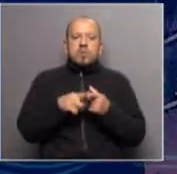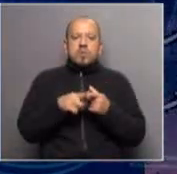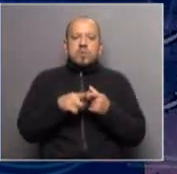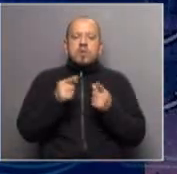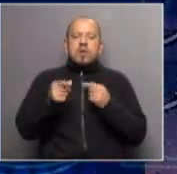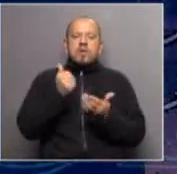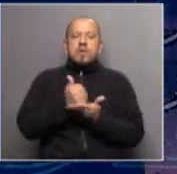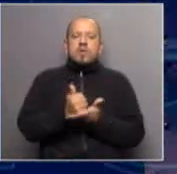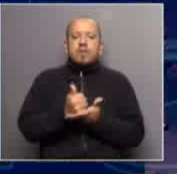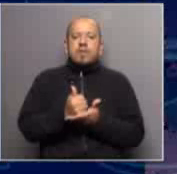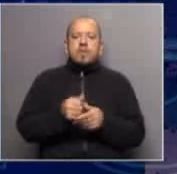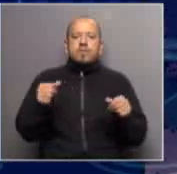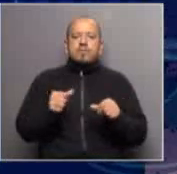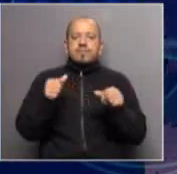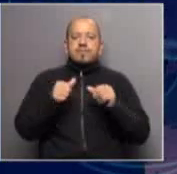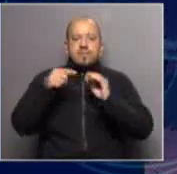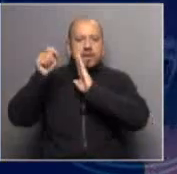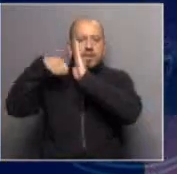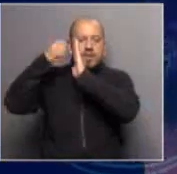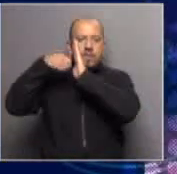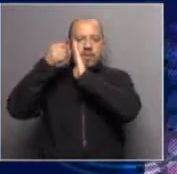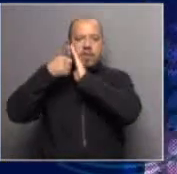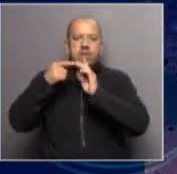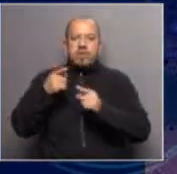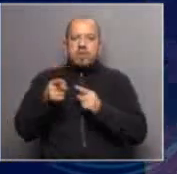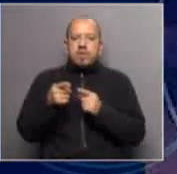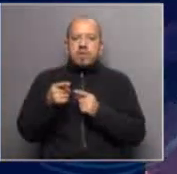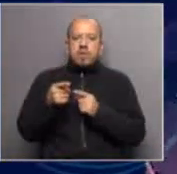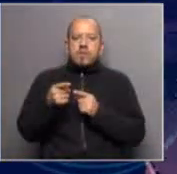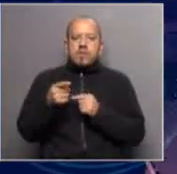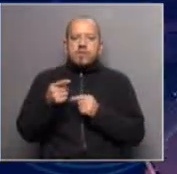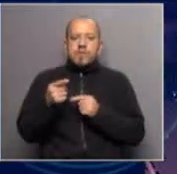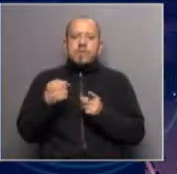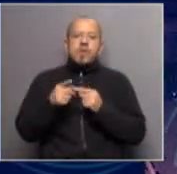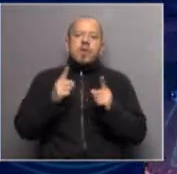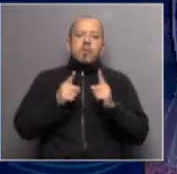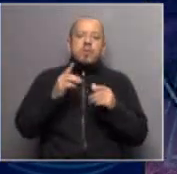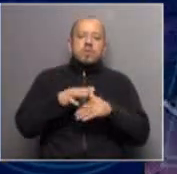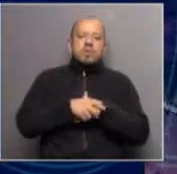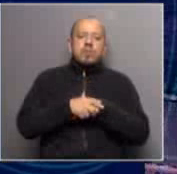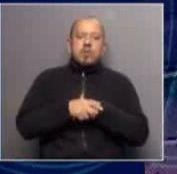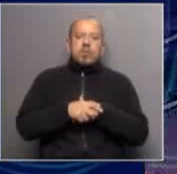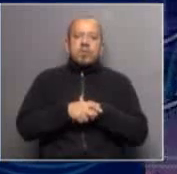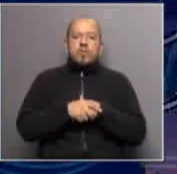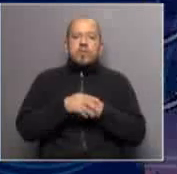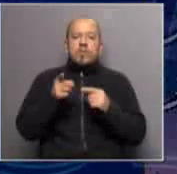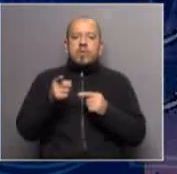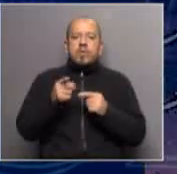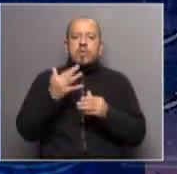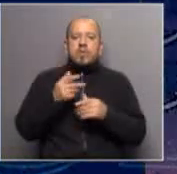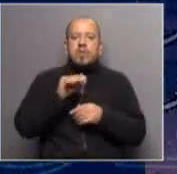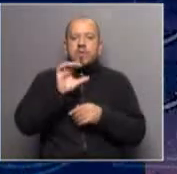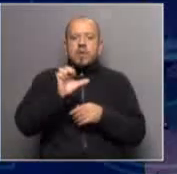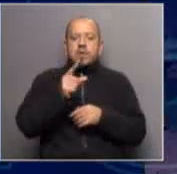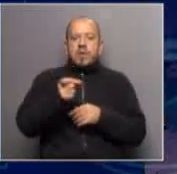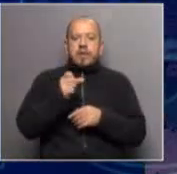él estaba editando lo que habíamos filmado medio que nosotros y algunos amigos, no sé qué, de la grabación del Éxodo. Y